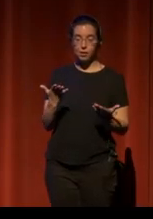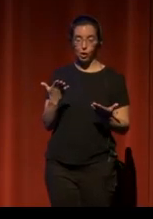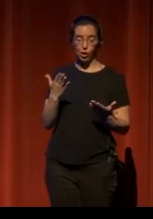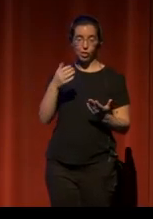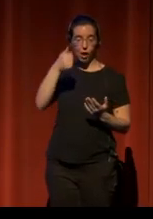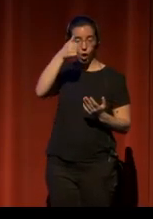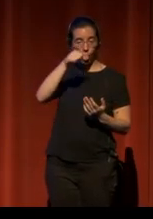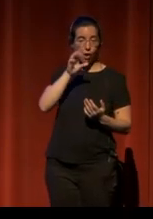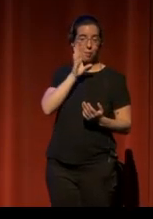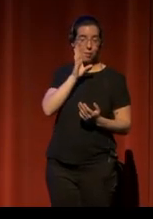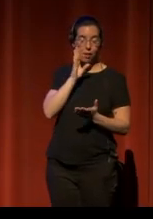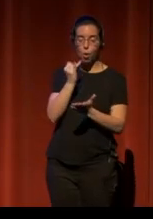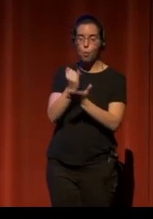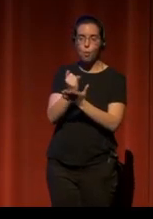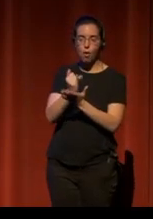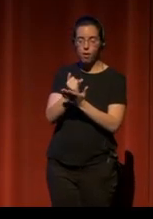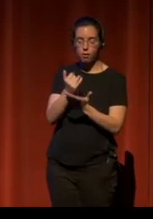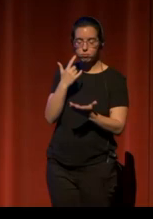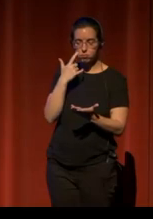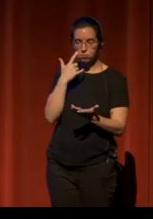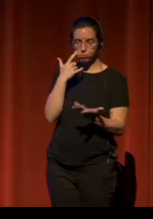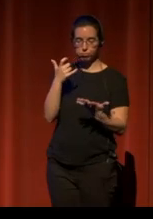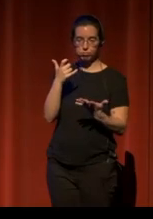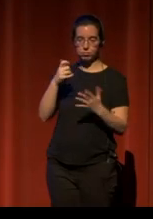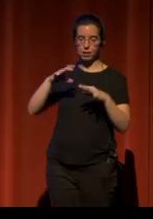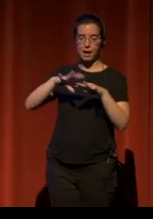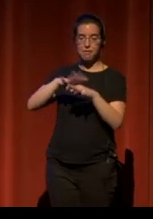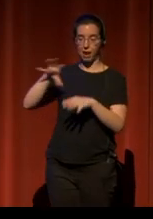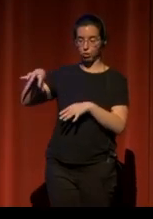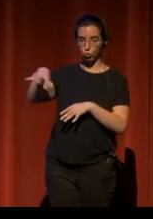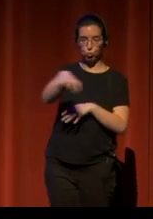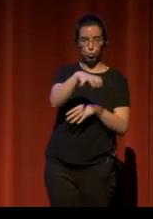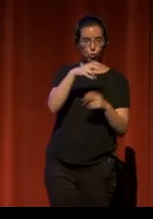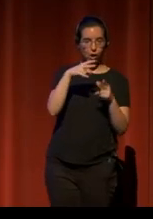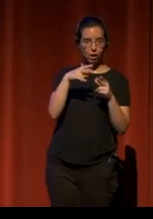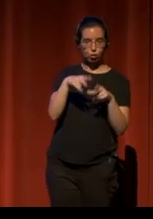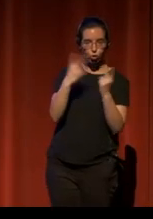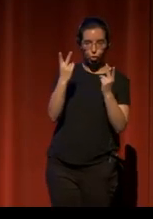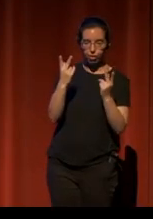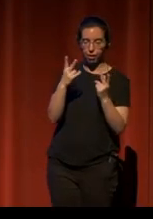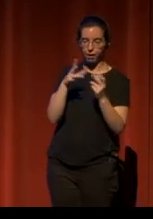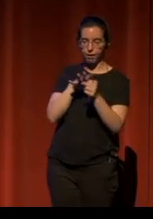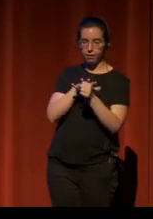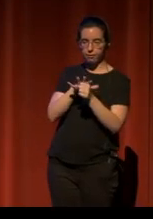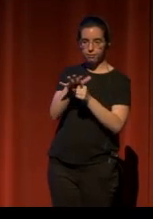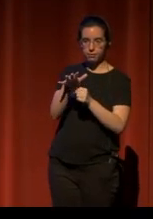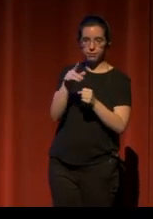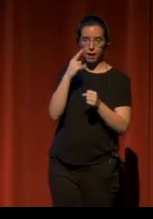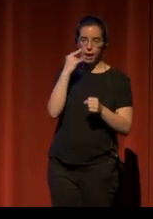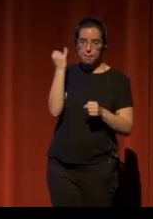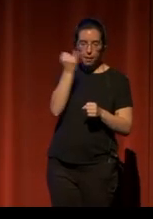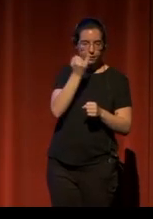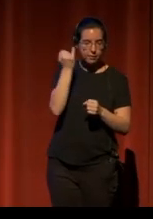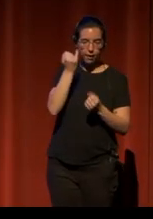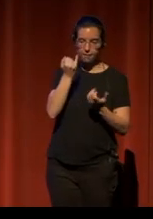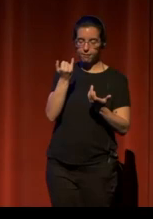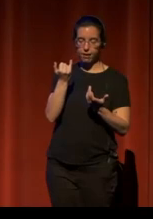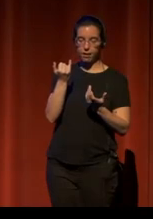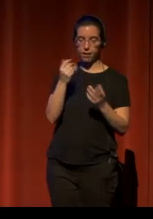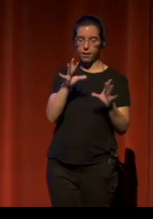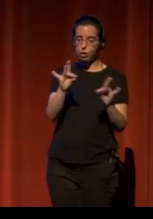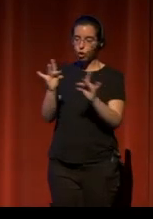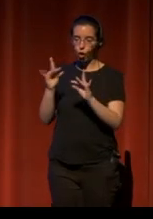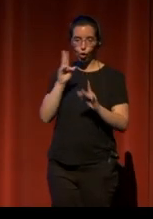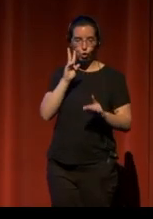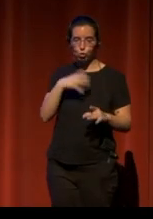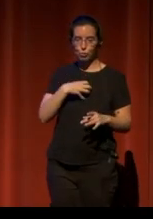lo que demuestra es que esas infraestructuras sociales esa densidad social invisible intangible que tiene que ver con las